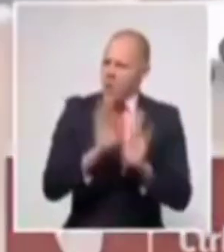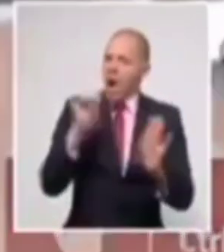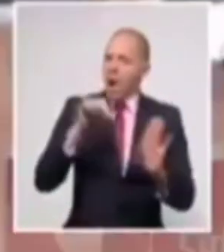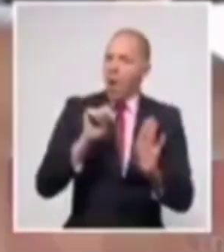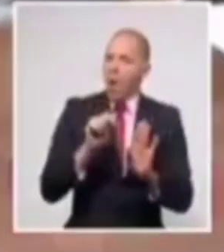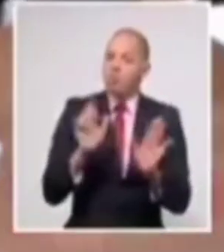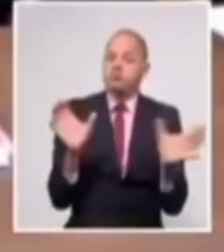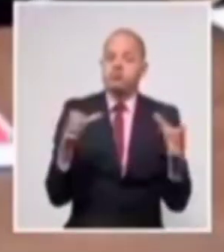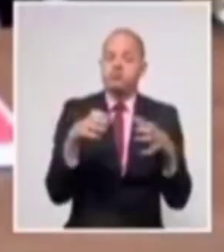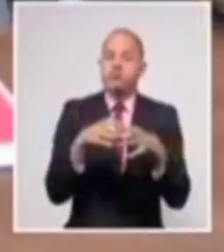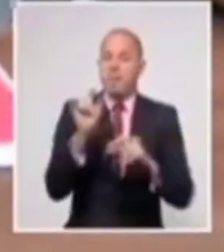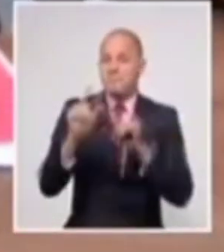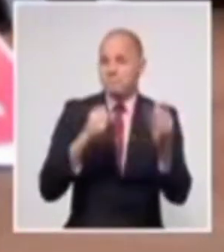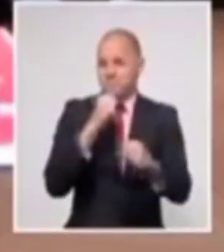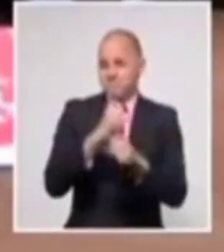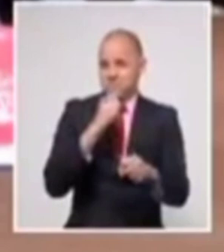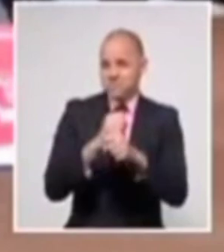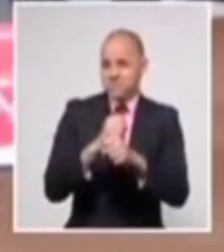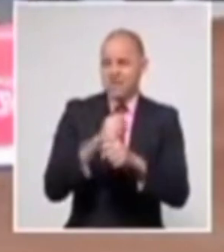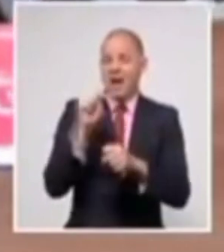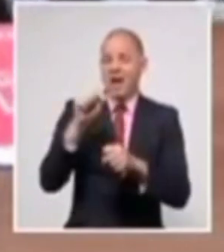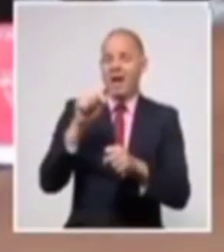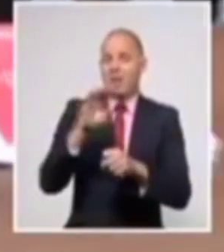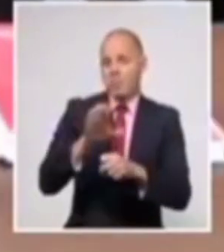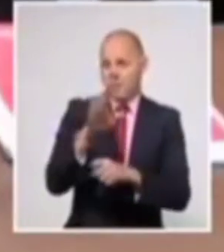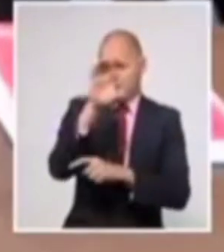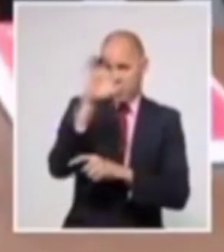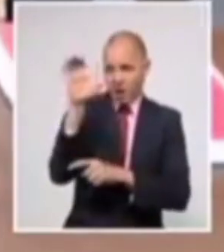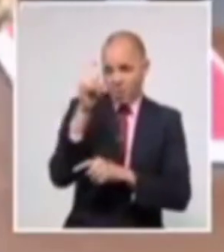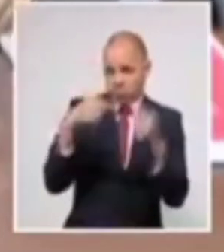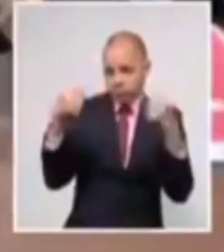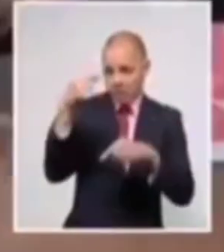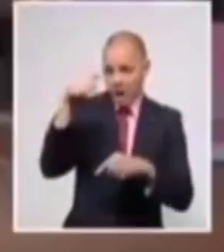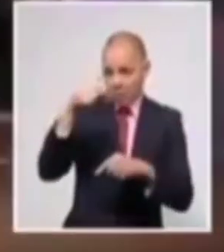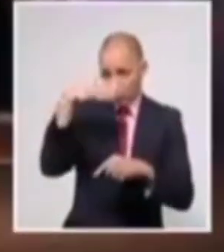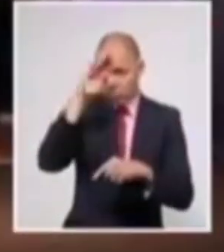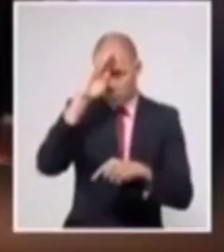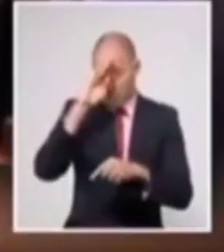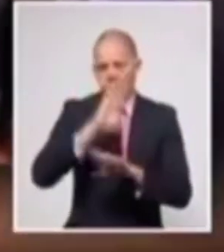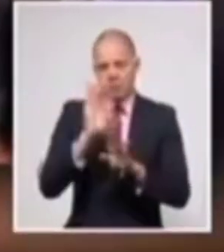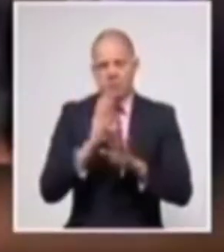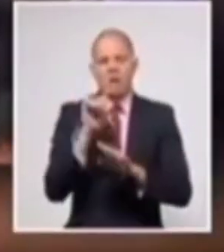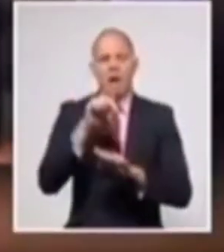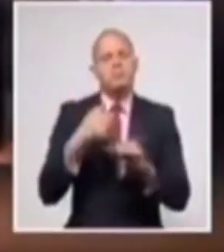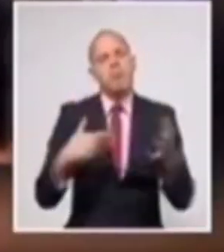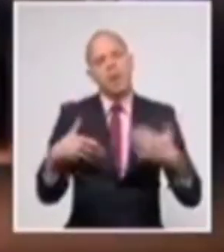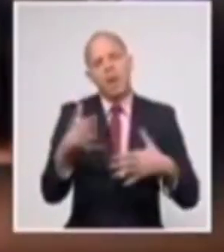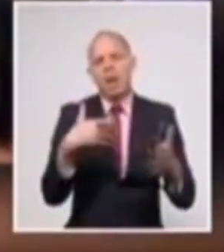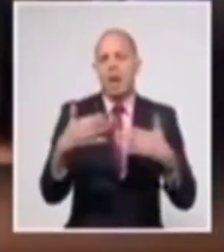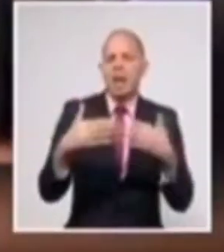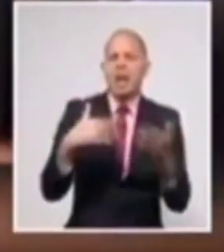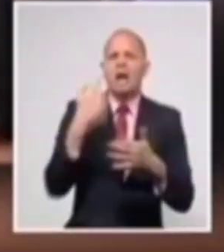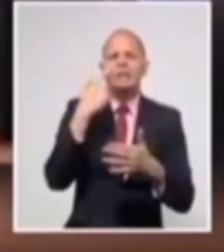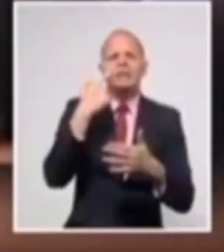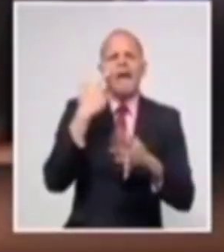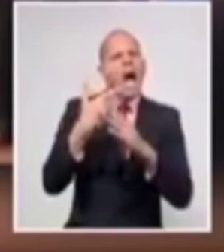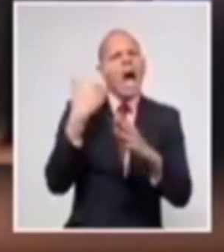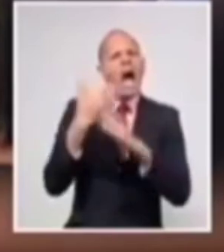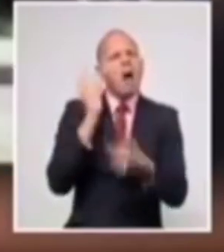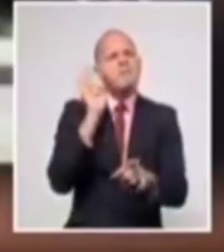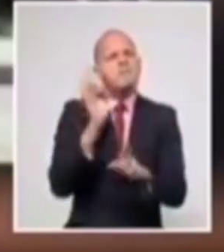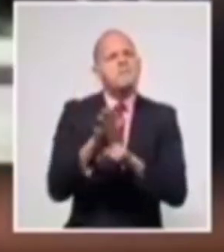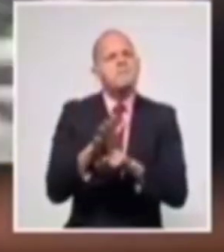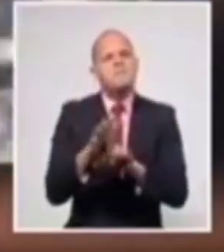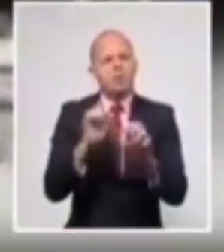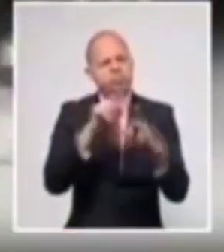del banco central de cuba en el diario granma donde se analizan las causas de una dualidad que tiene su génesis en la desintegración del